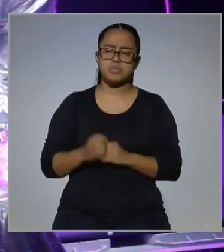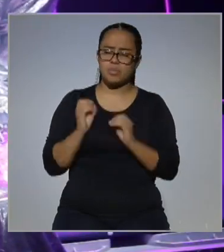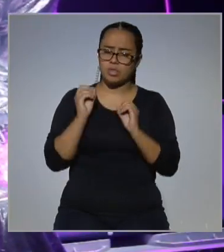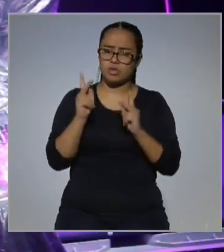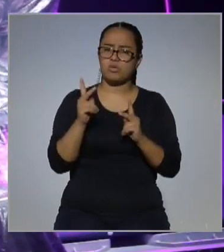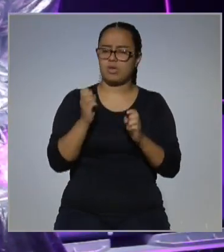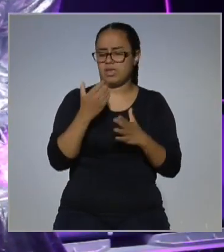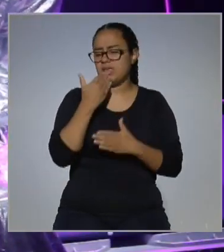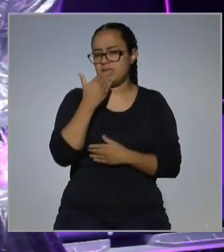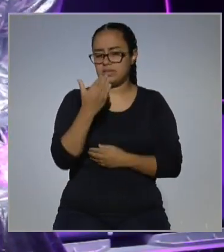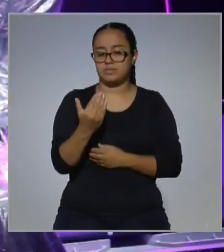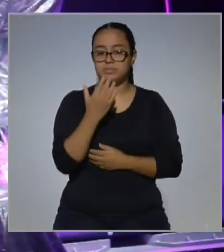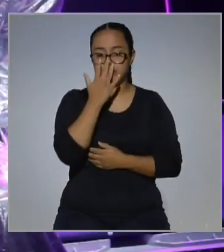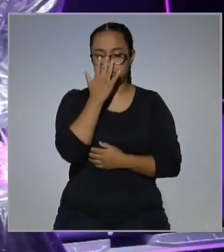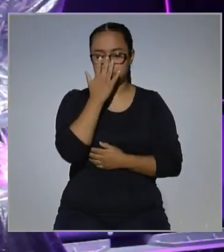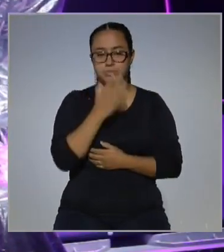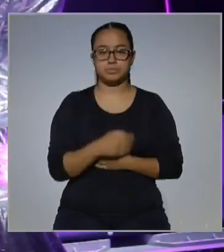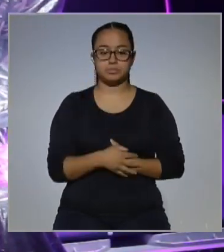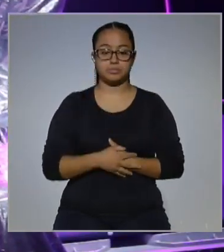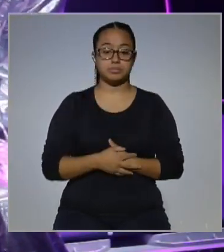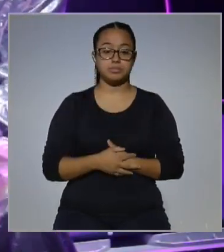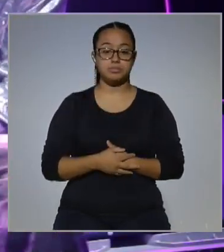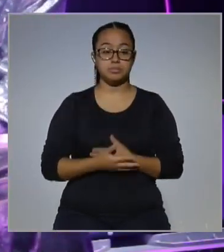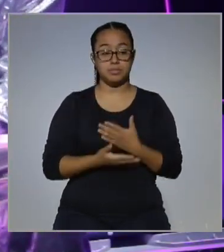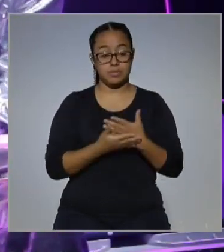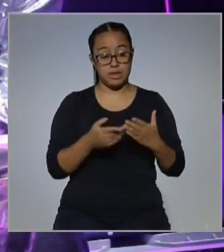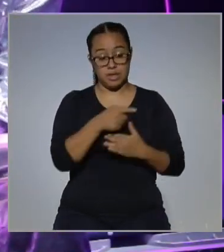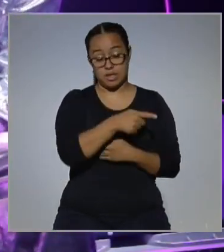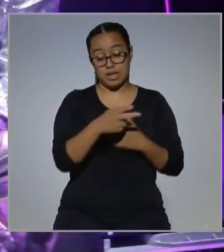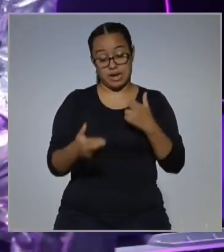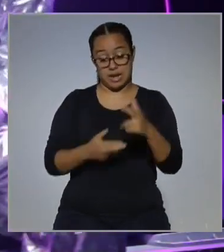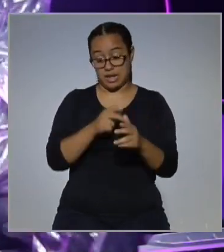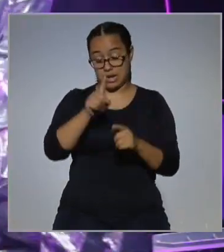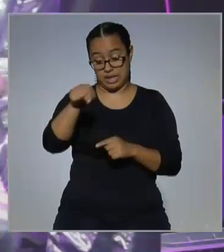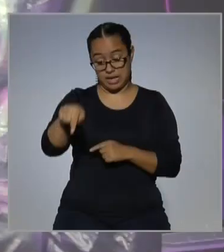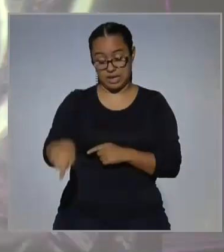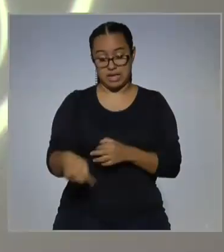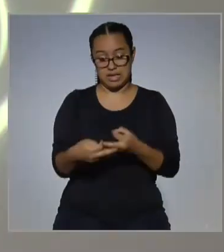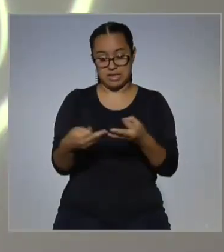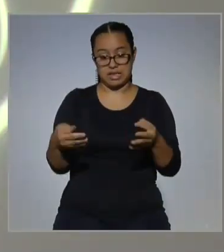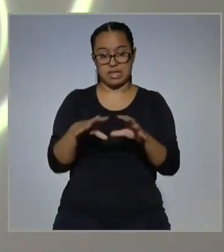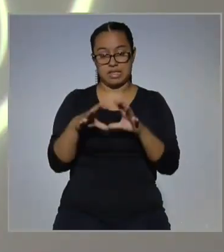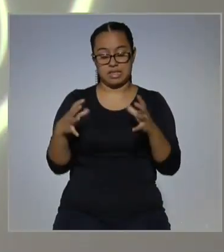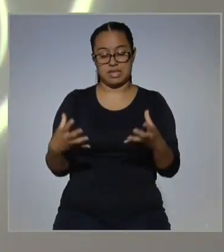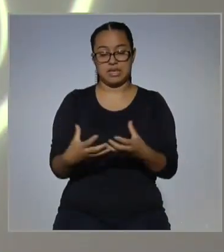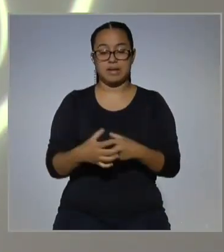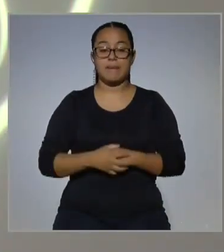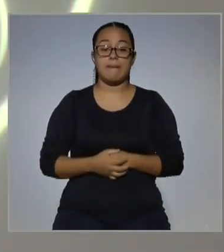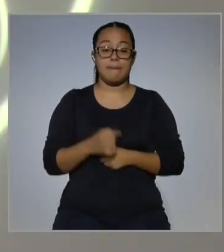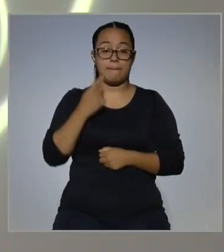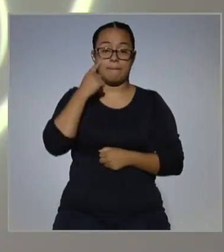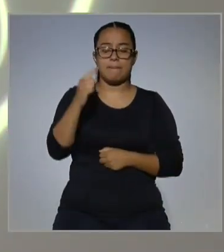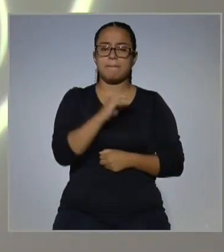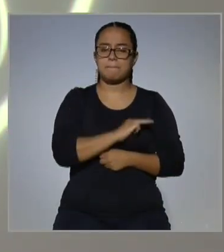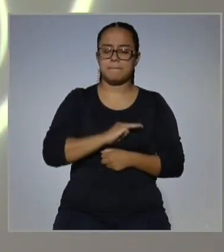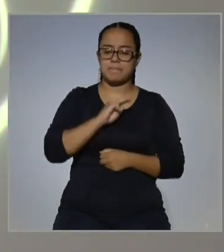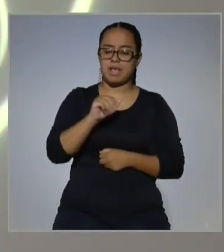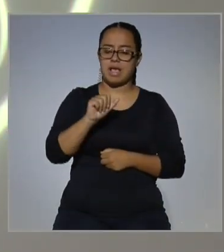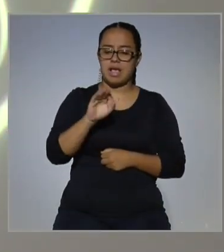abuela. Ahora, regresa a la tierra a completar tu misión. Pues ahí está. Misión